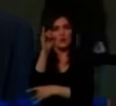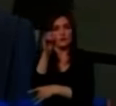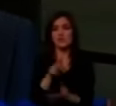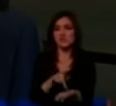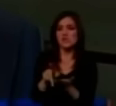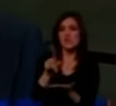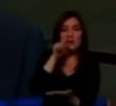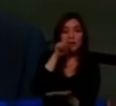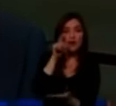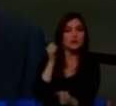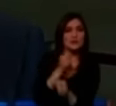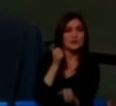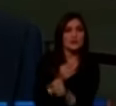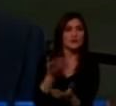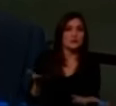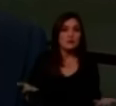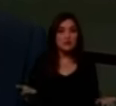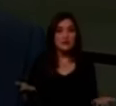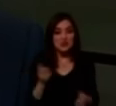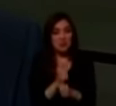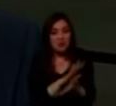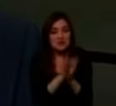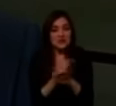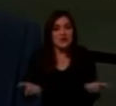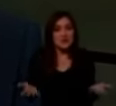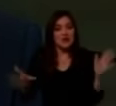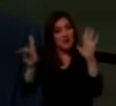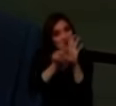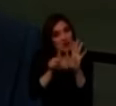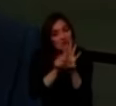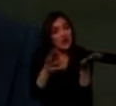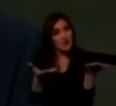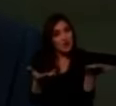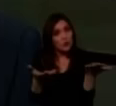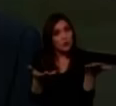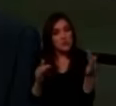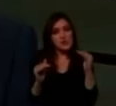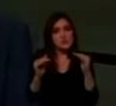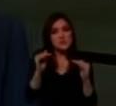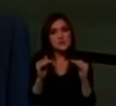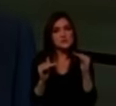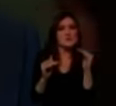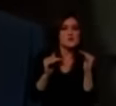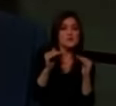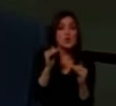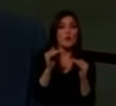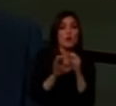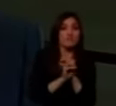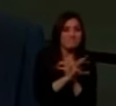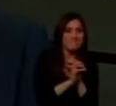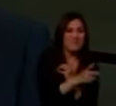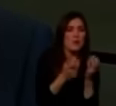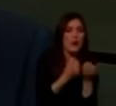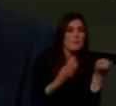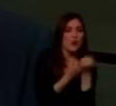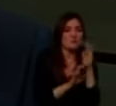pagar a sus trabajadores sin que estos hayan trabajado. La ley no ha encontrado el punto medio que promocione el turismo y